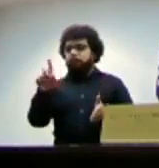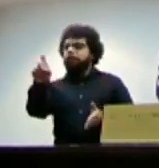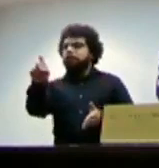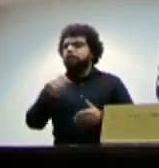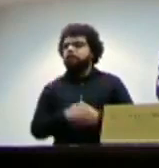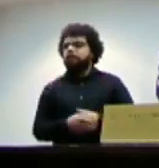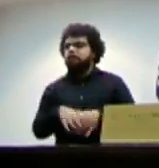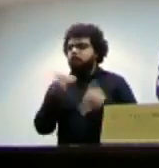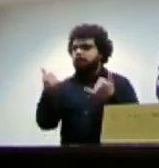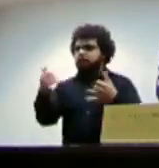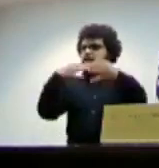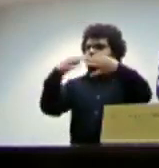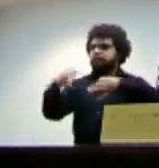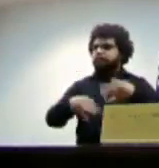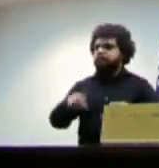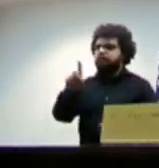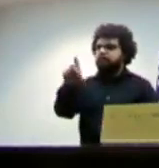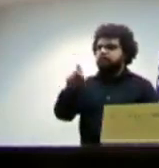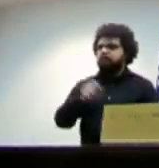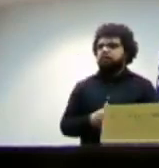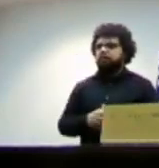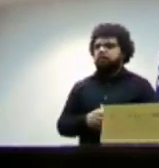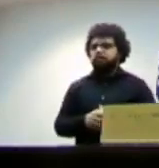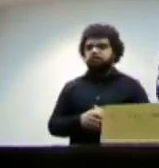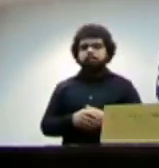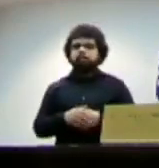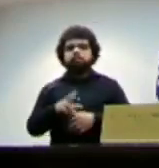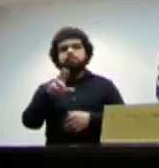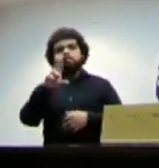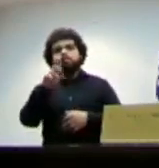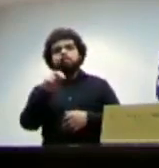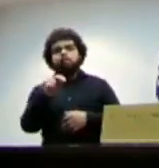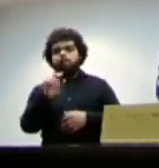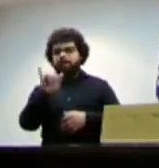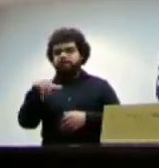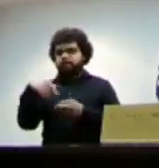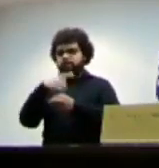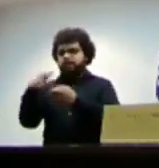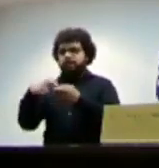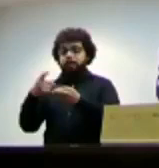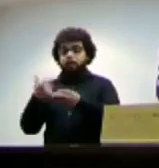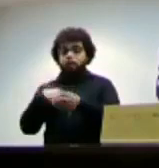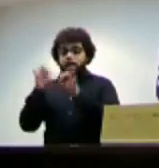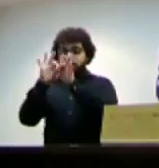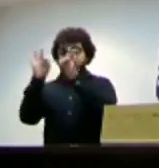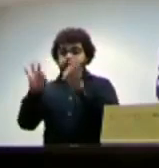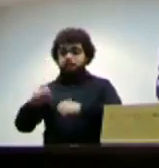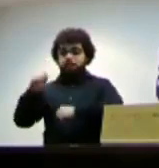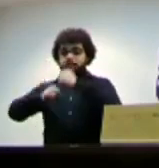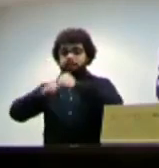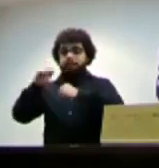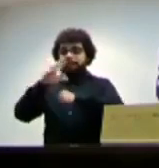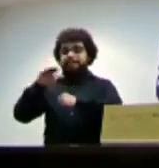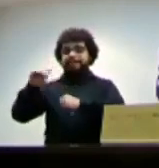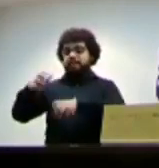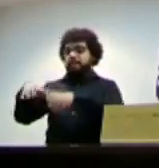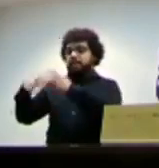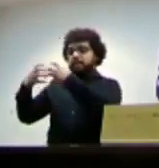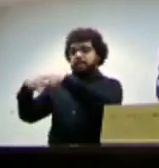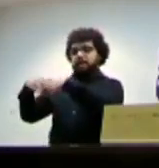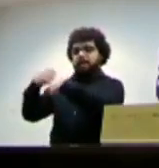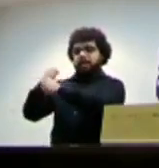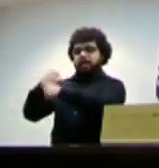Lo que usted me acaba de explicar ahora. No, eso tiene que ver con la estructura tarifaria y con la parte de generación solamente.